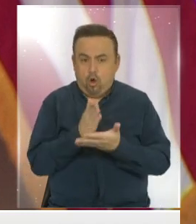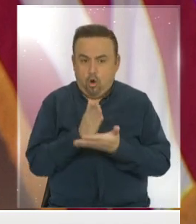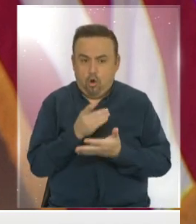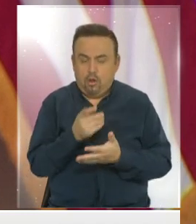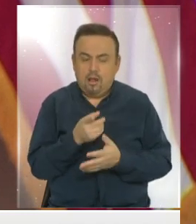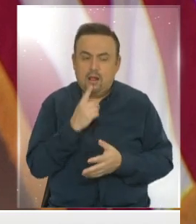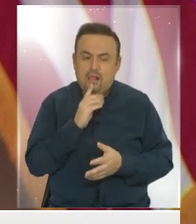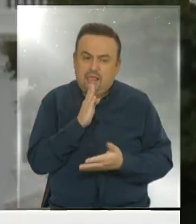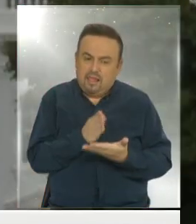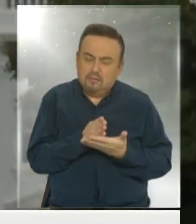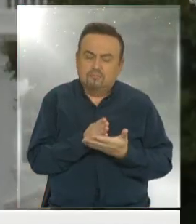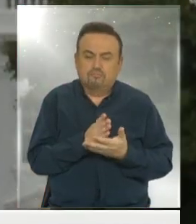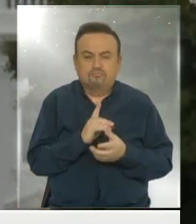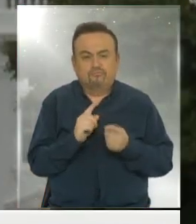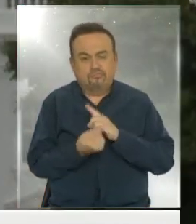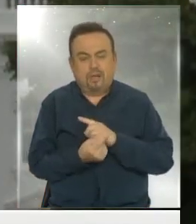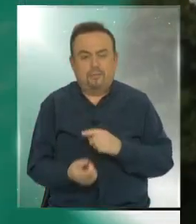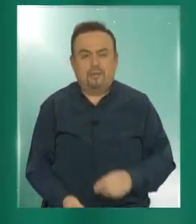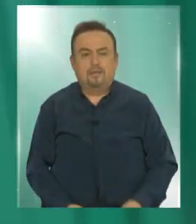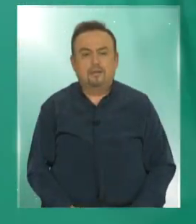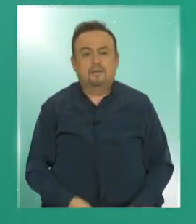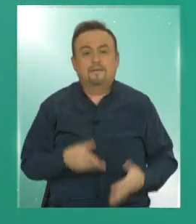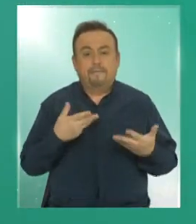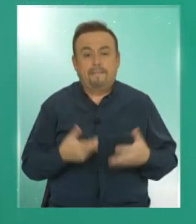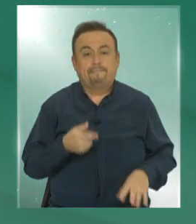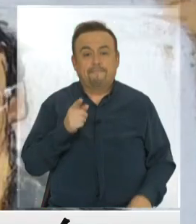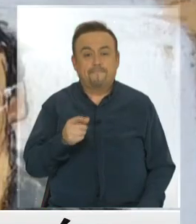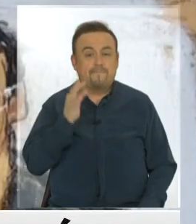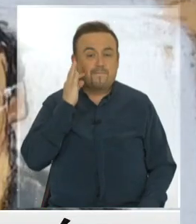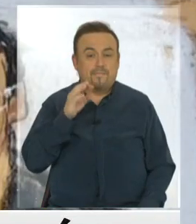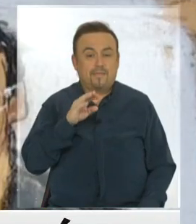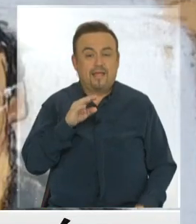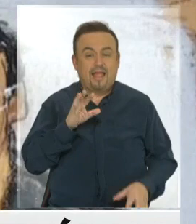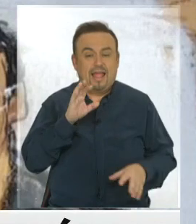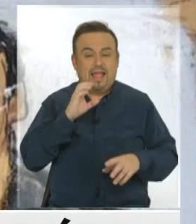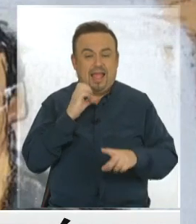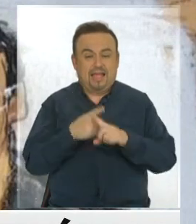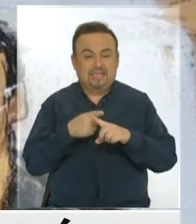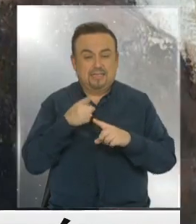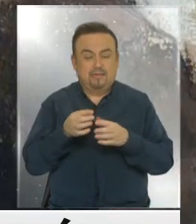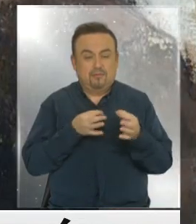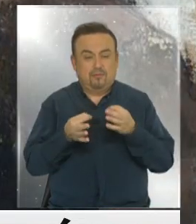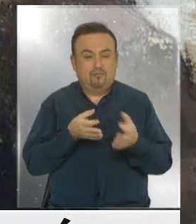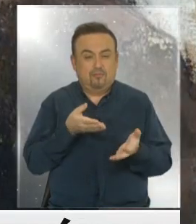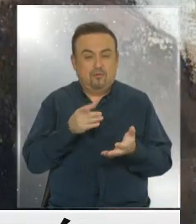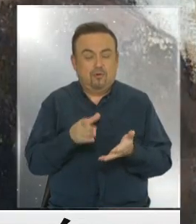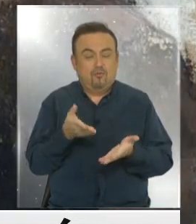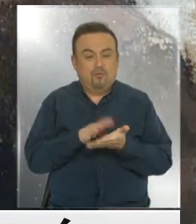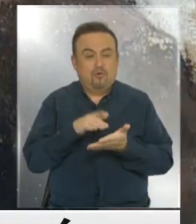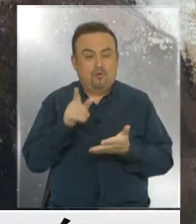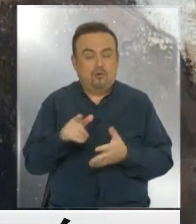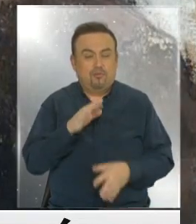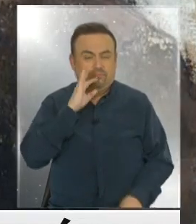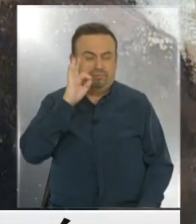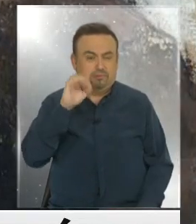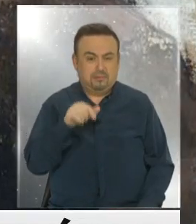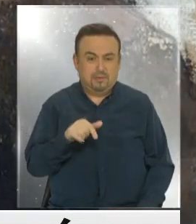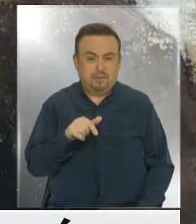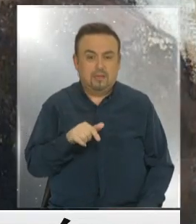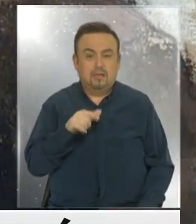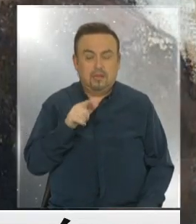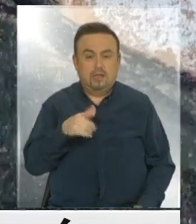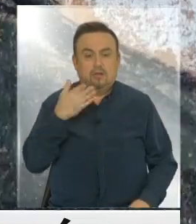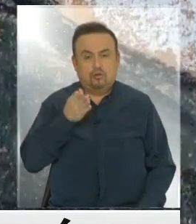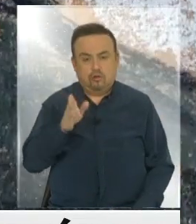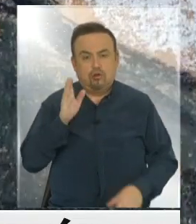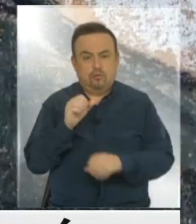retroceder. Exacto. Bueno, Ghislaine Maxwell, la exnovia del fallecido multimillonario estadounidense Jeffrey Epstein,